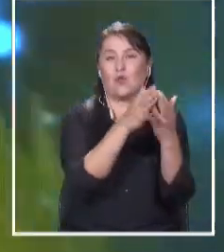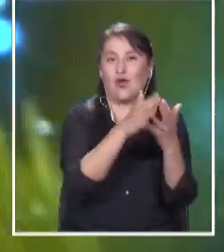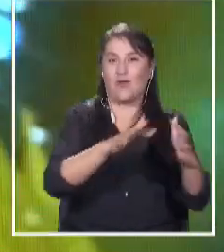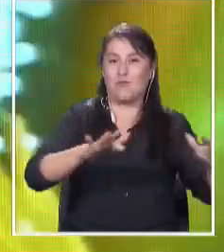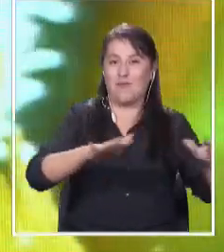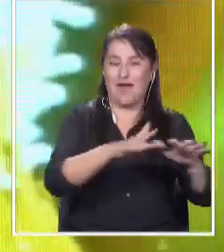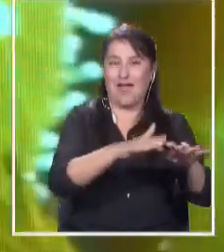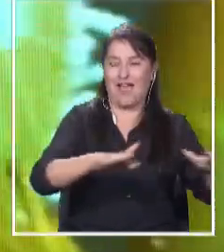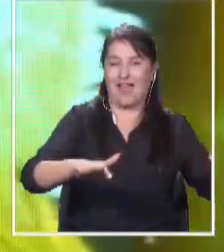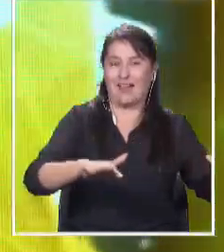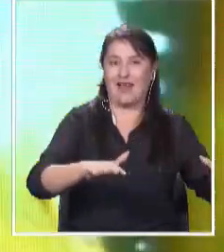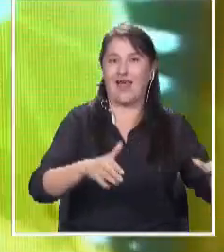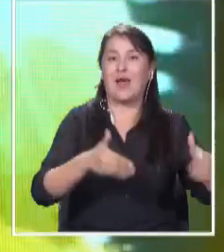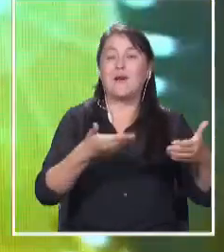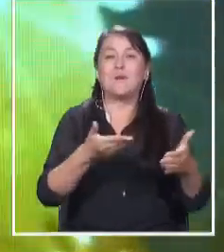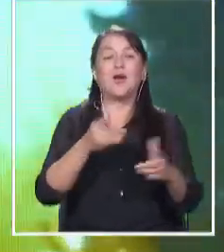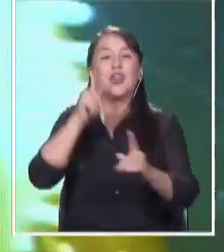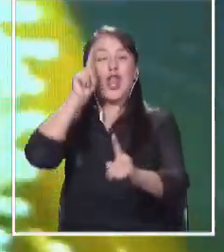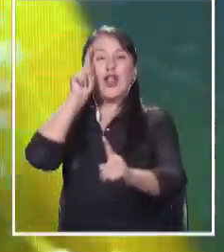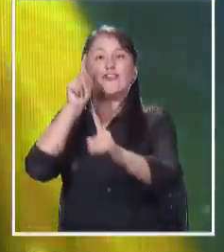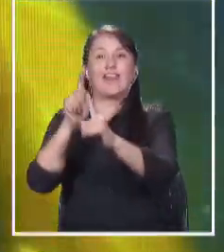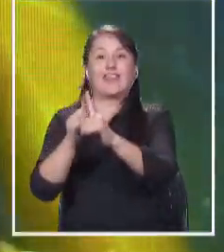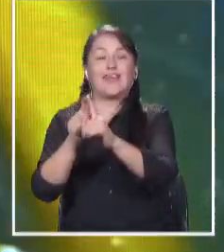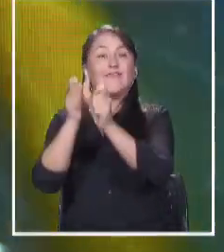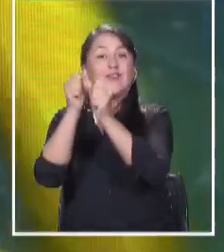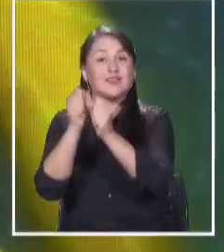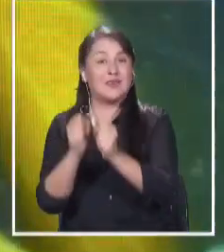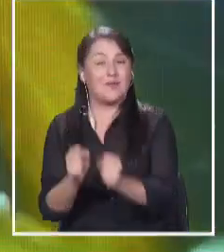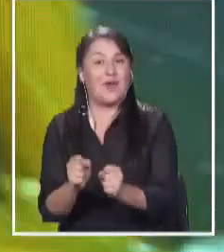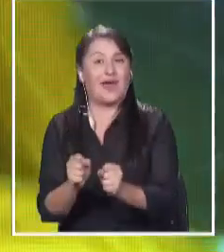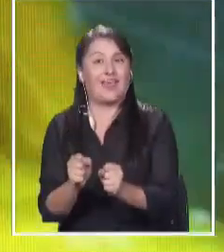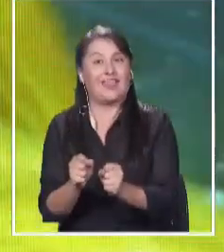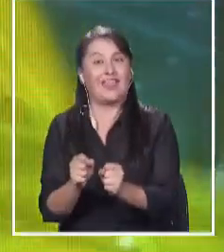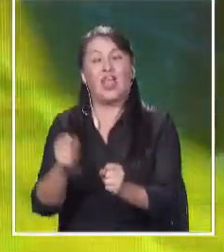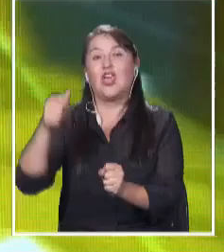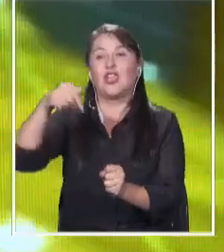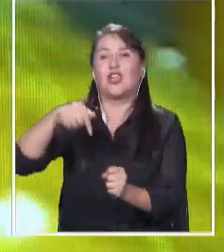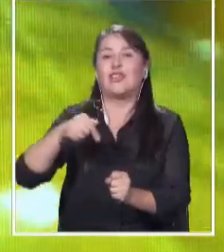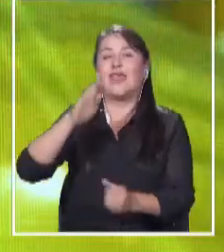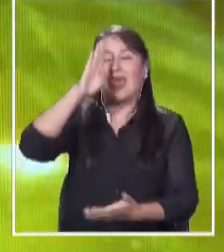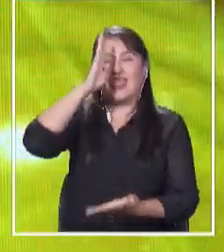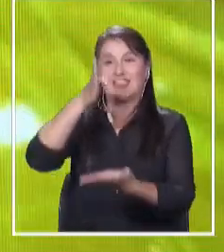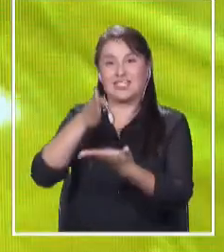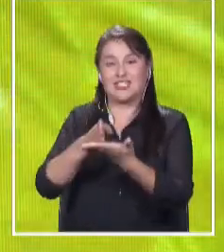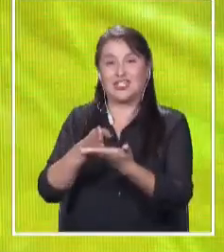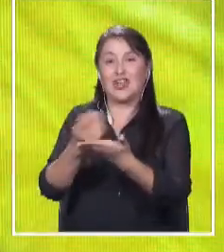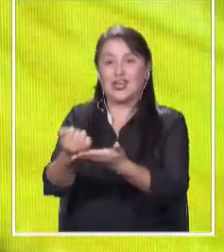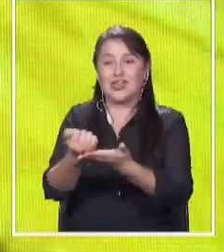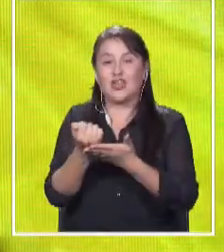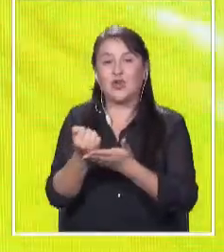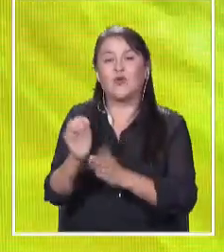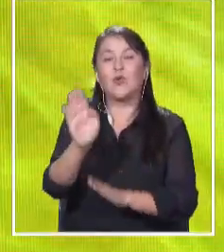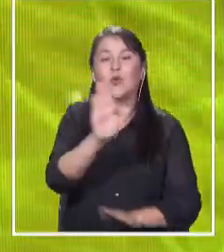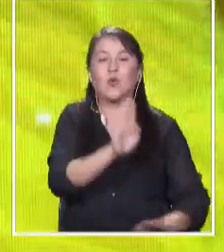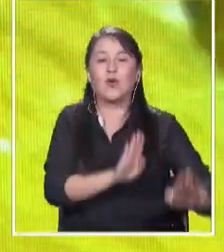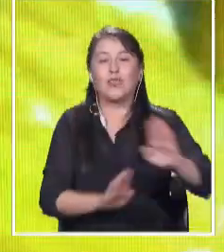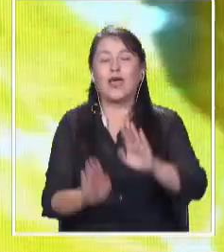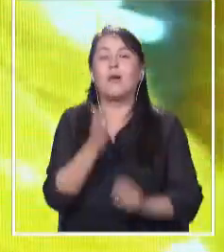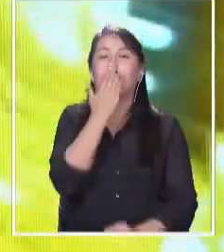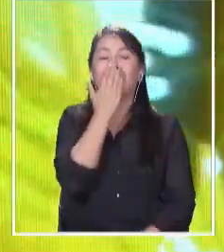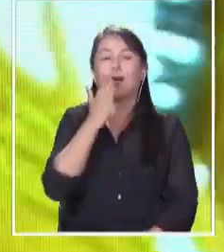final el objetivo sea que todos podamos tomar decisiones que nos ayuden a conservar y cuidar mejor el